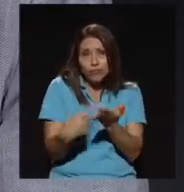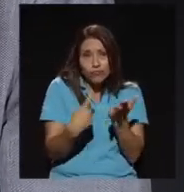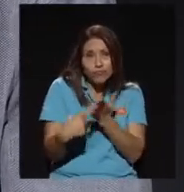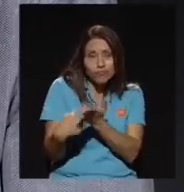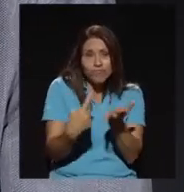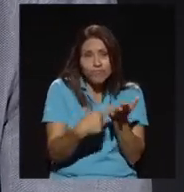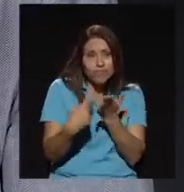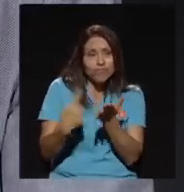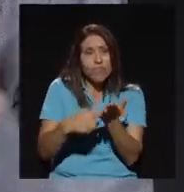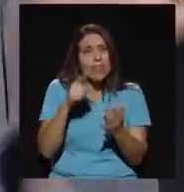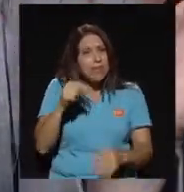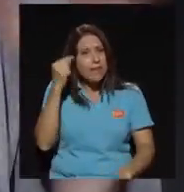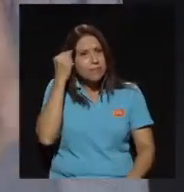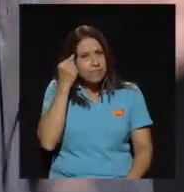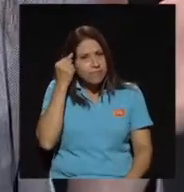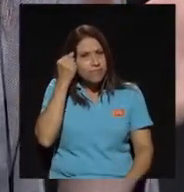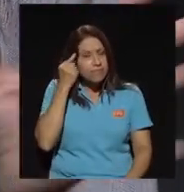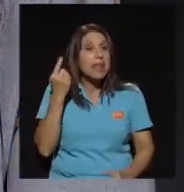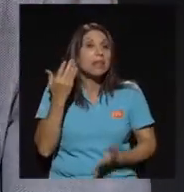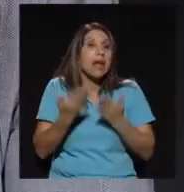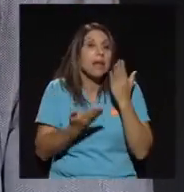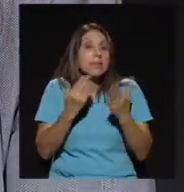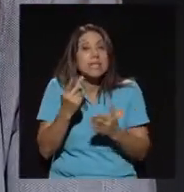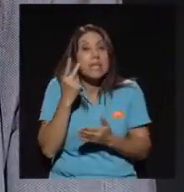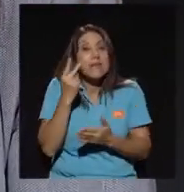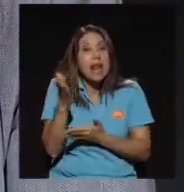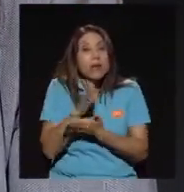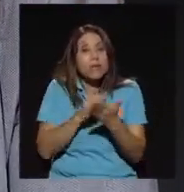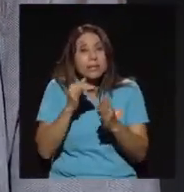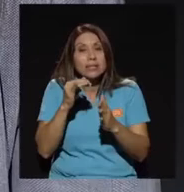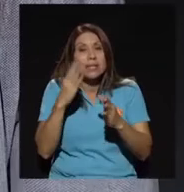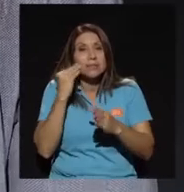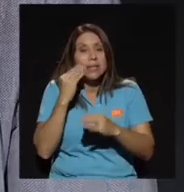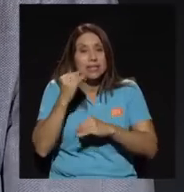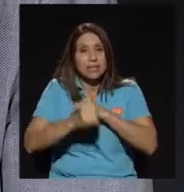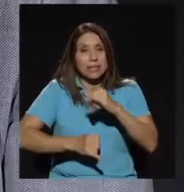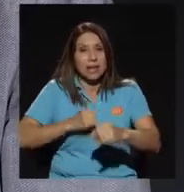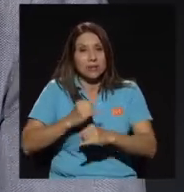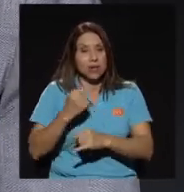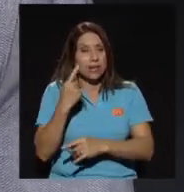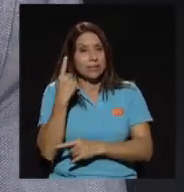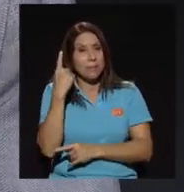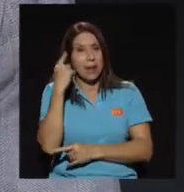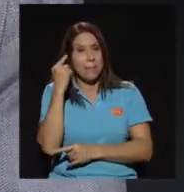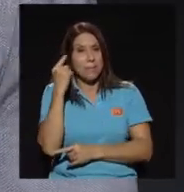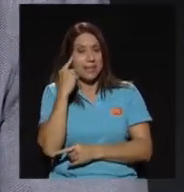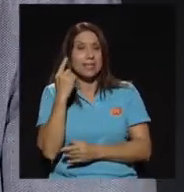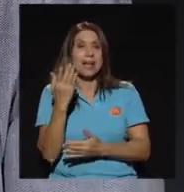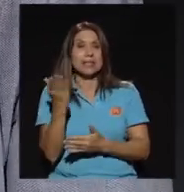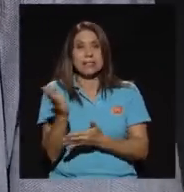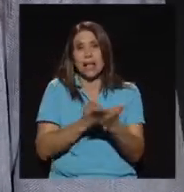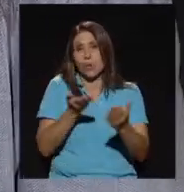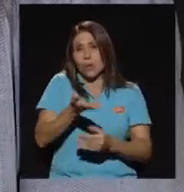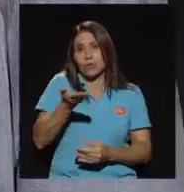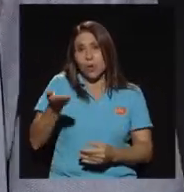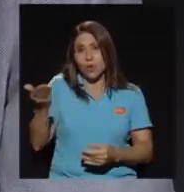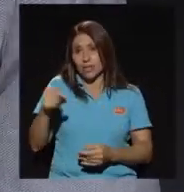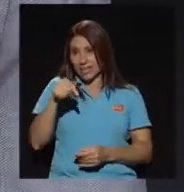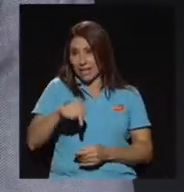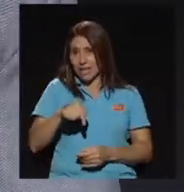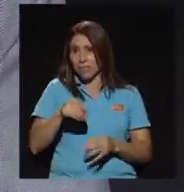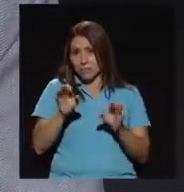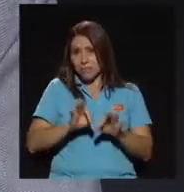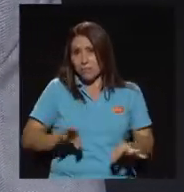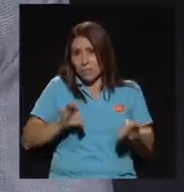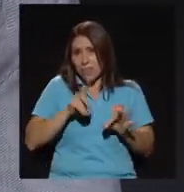mucha cabeza. Tal vez habrá que mirar un poco algunas experiencias internacionales para pensar si algunas cosas aquí vale la pena adaptar. Lo